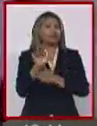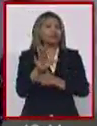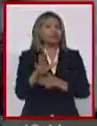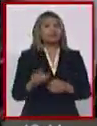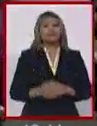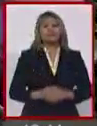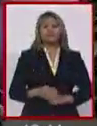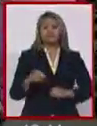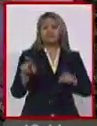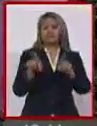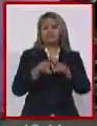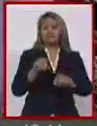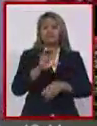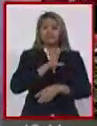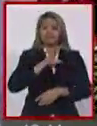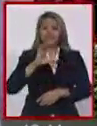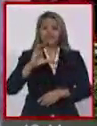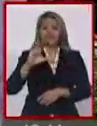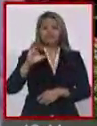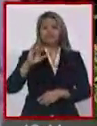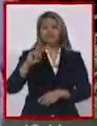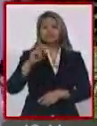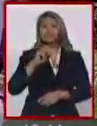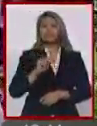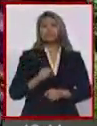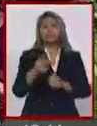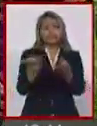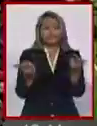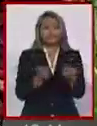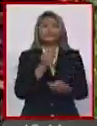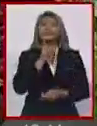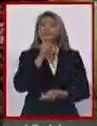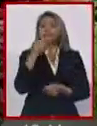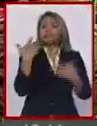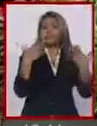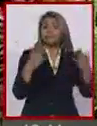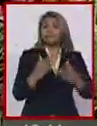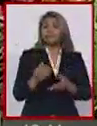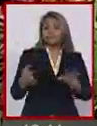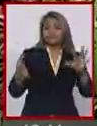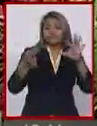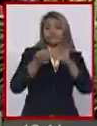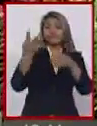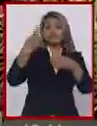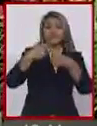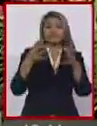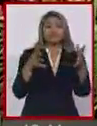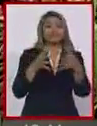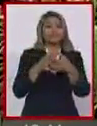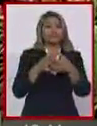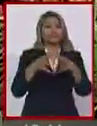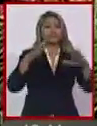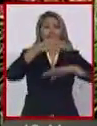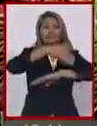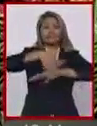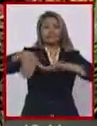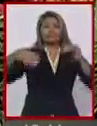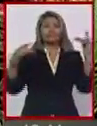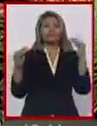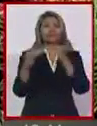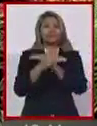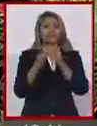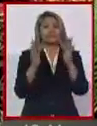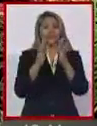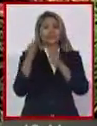Los cívicos provincianos también se han referido al tema del paro nacional, asegurando de que ellos serán los partícipes de bloquear las principales carreteras que